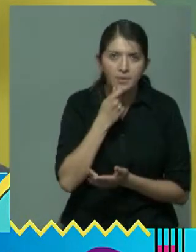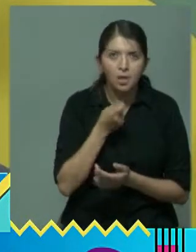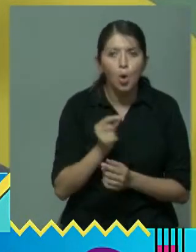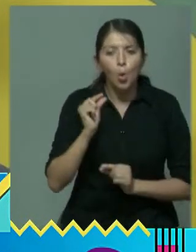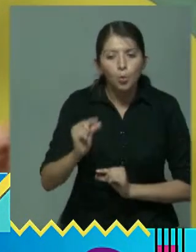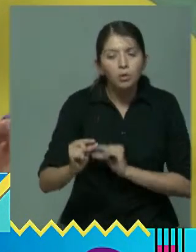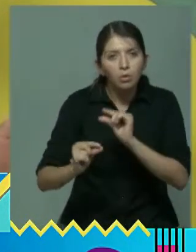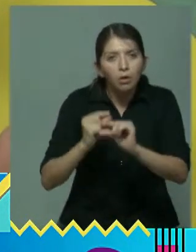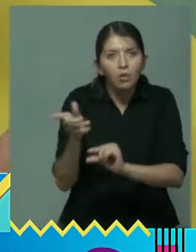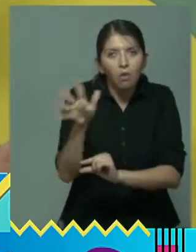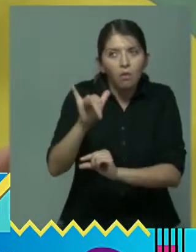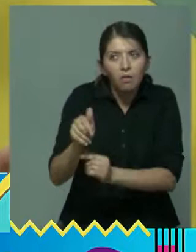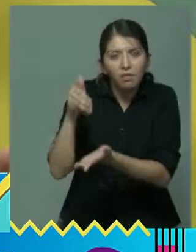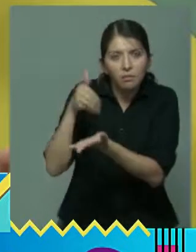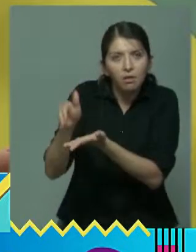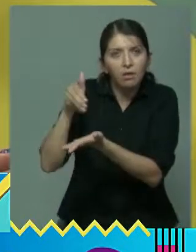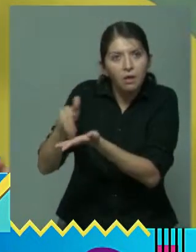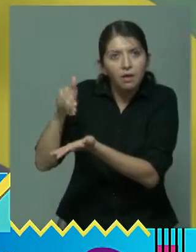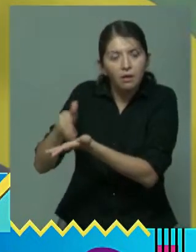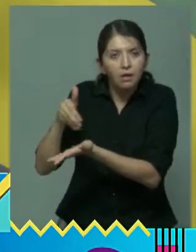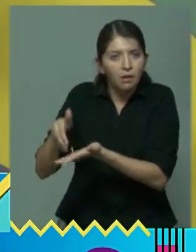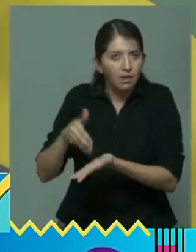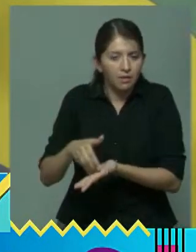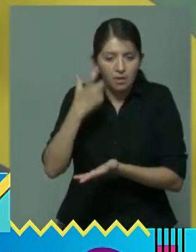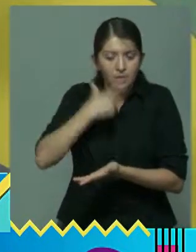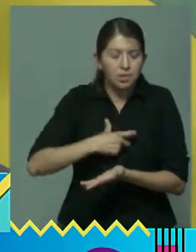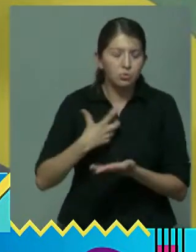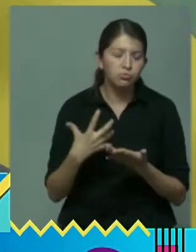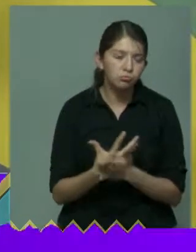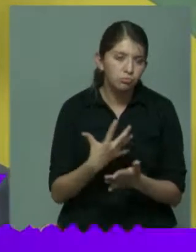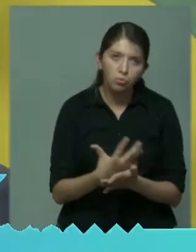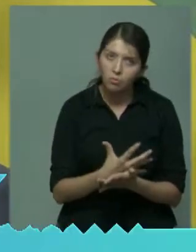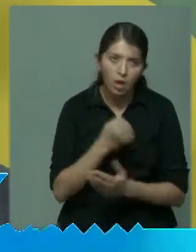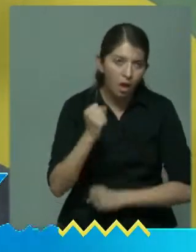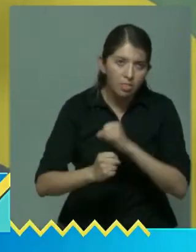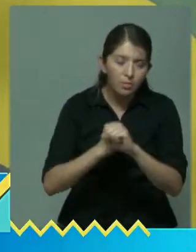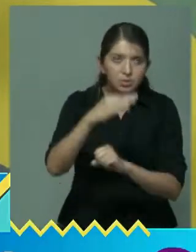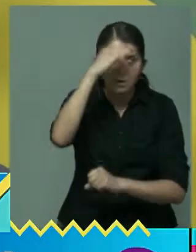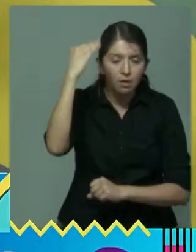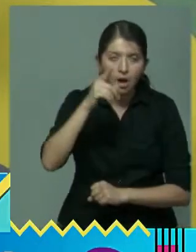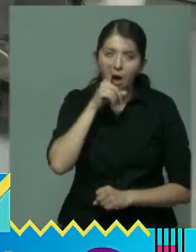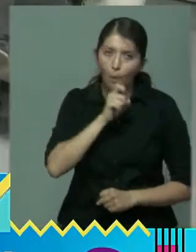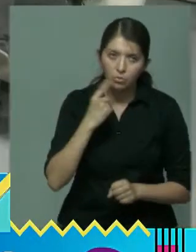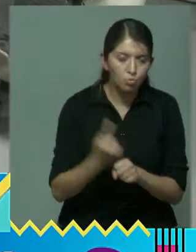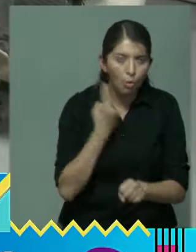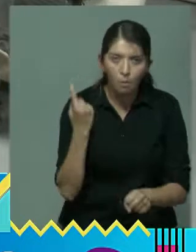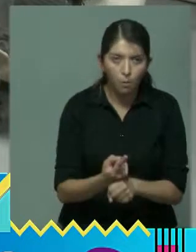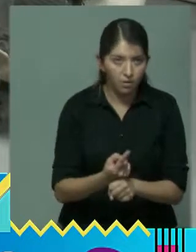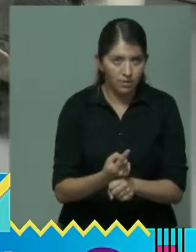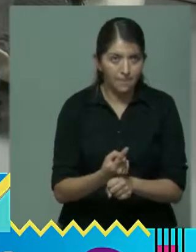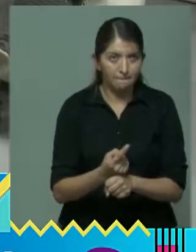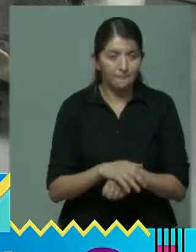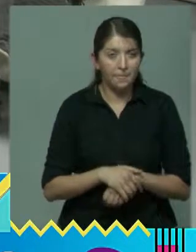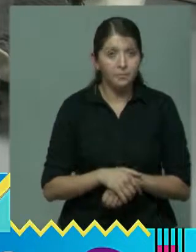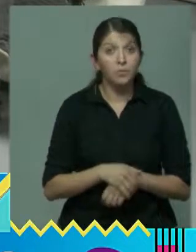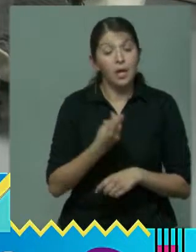de actos discriminatorios en su vida y un día dijo, no, esto no me lo aguanto más. El tema es que hay que mostrarle que no es lo